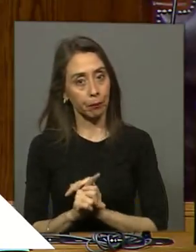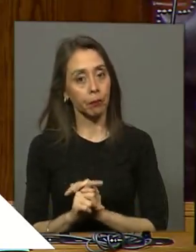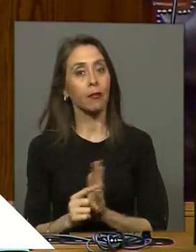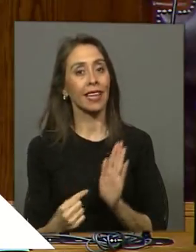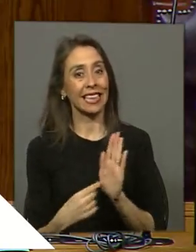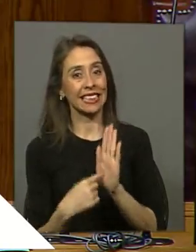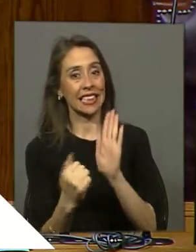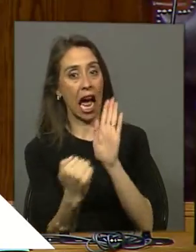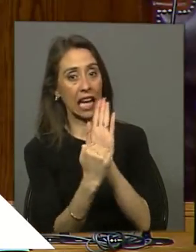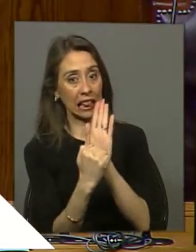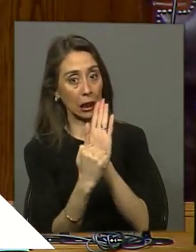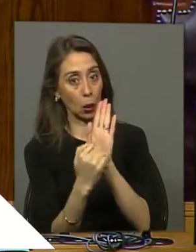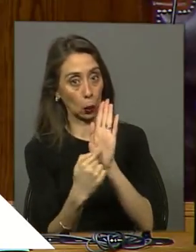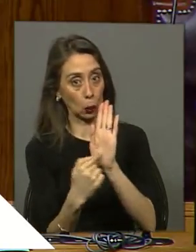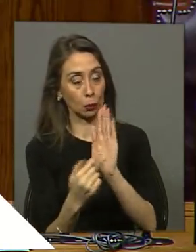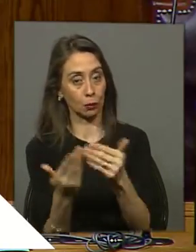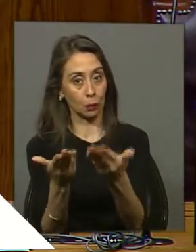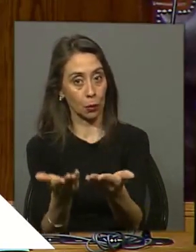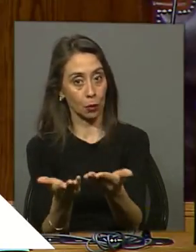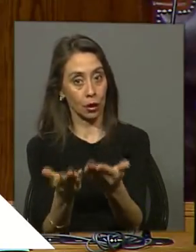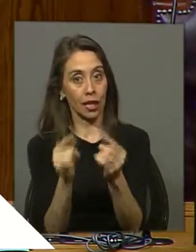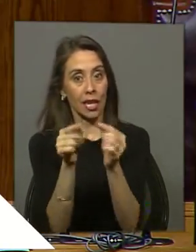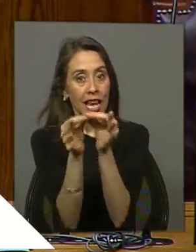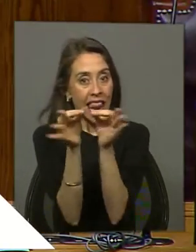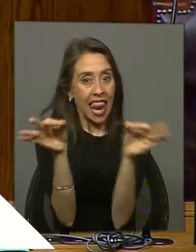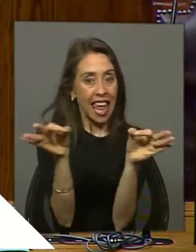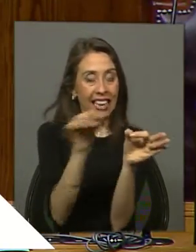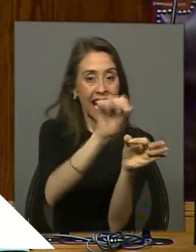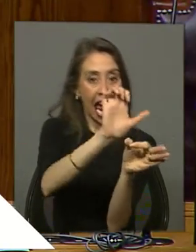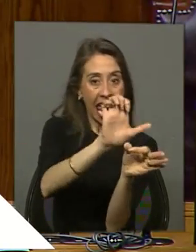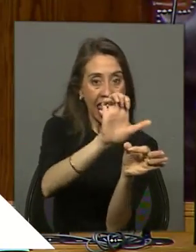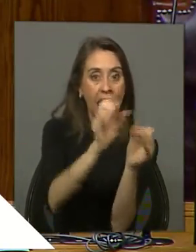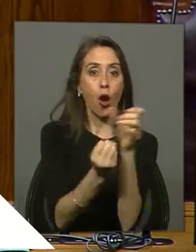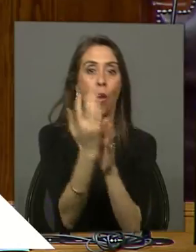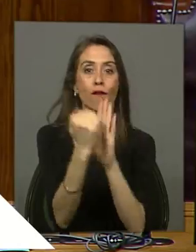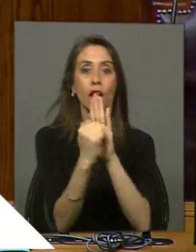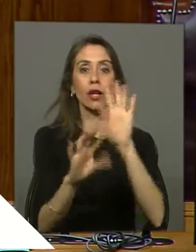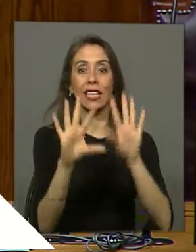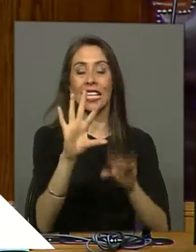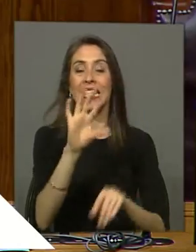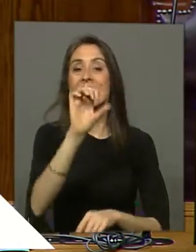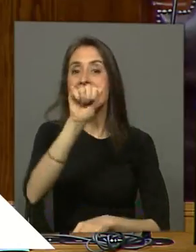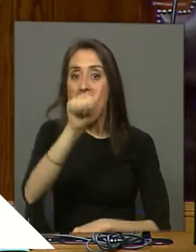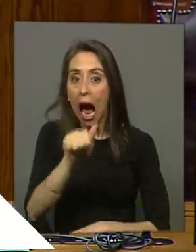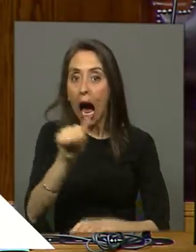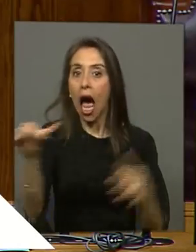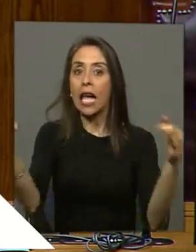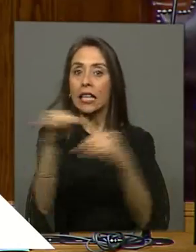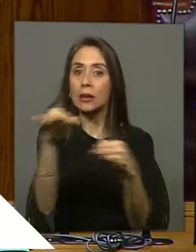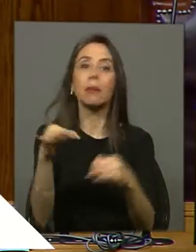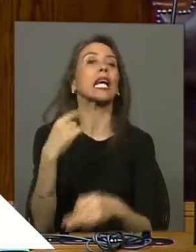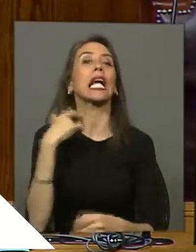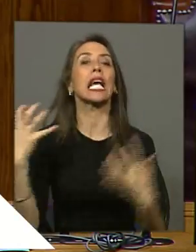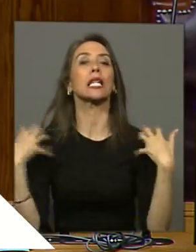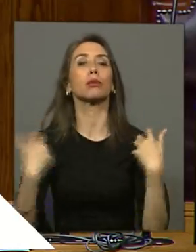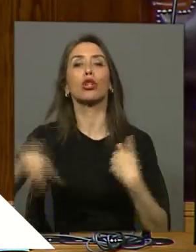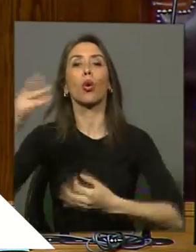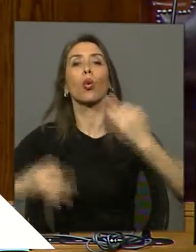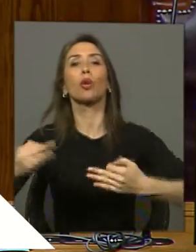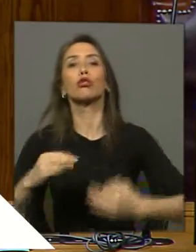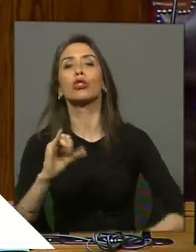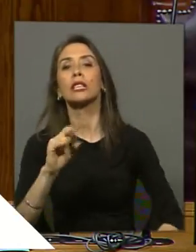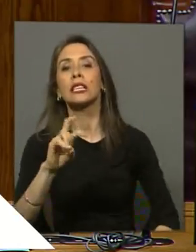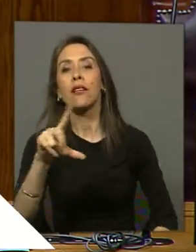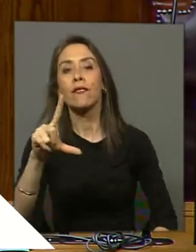disposición que se propone en este literal E del nuevo artículo 15A explicita la responsabilidad civil que debe asumir el